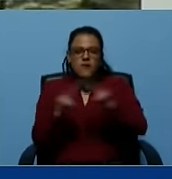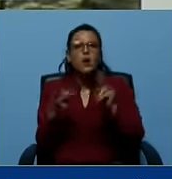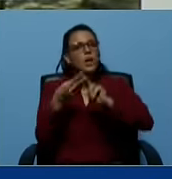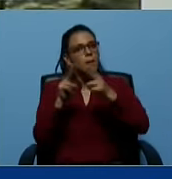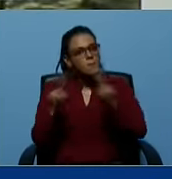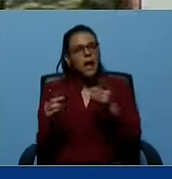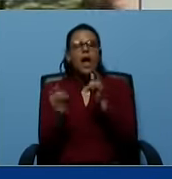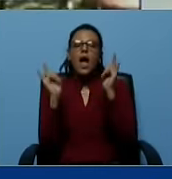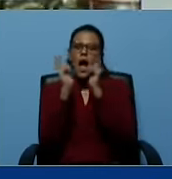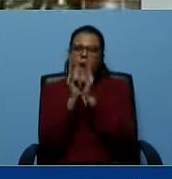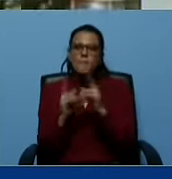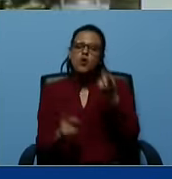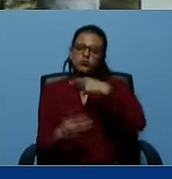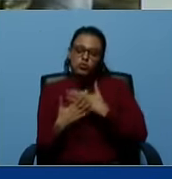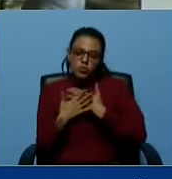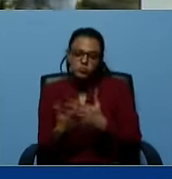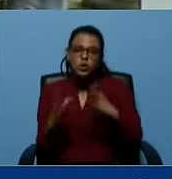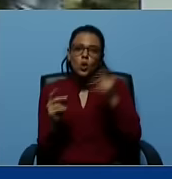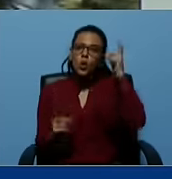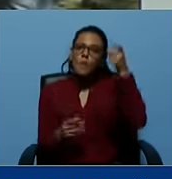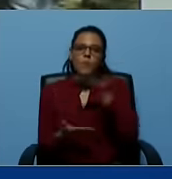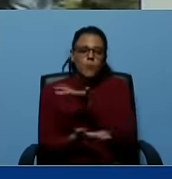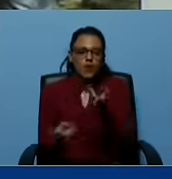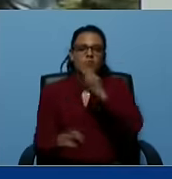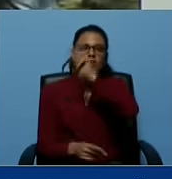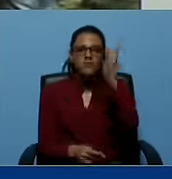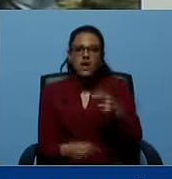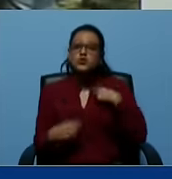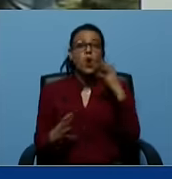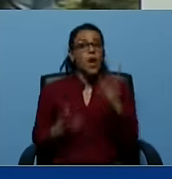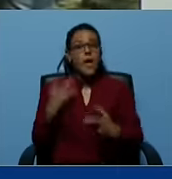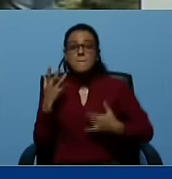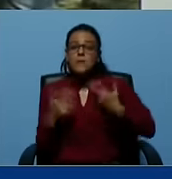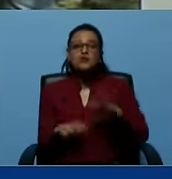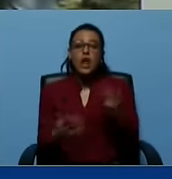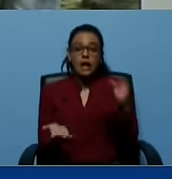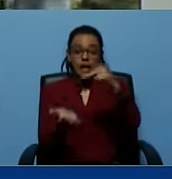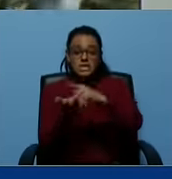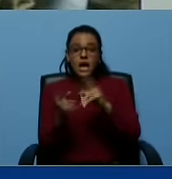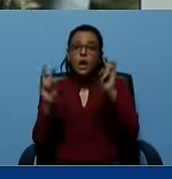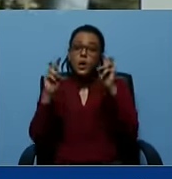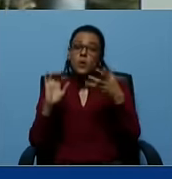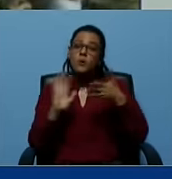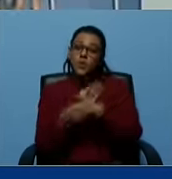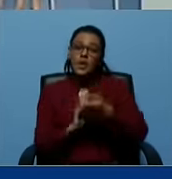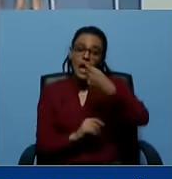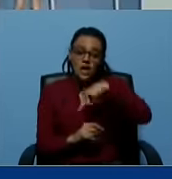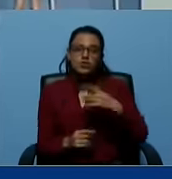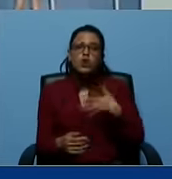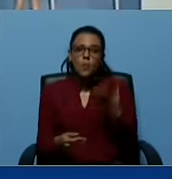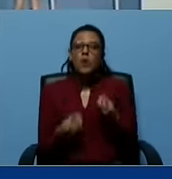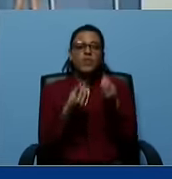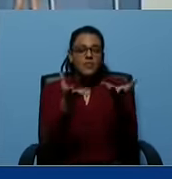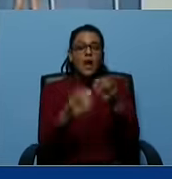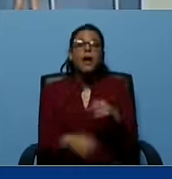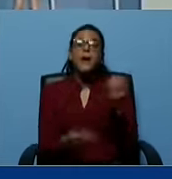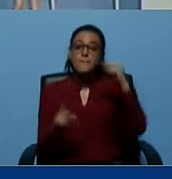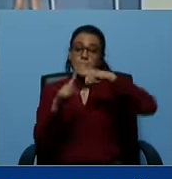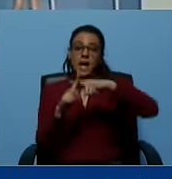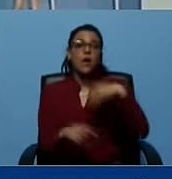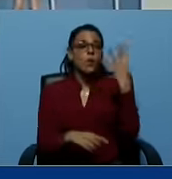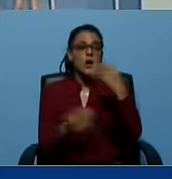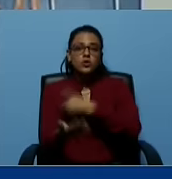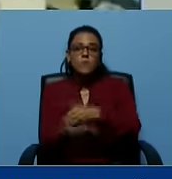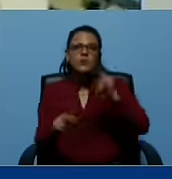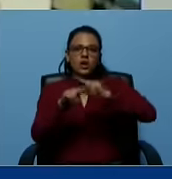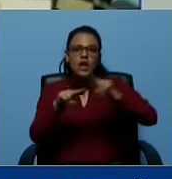amor, de solidaridad del pueblo venezolano. Así que estamos muy emocionados de que llegue nuevamente y que podamos llegar a más de 4 millones de niños en